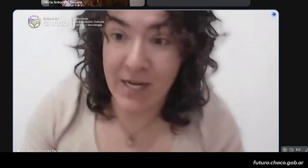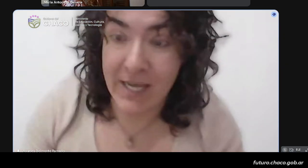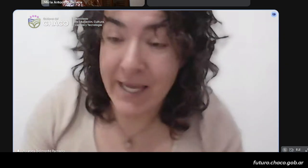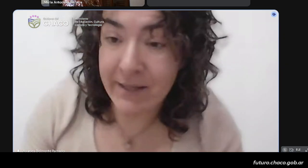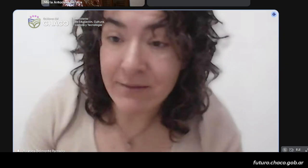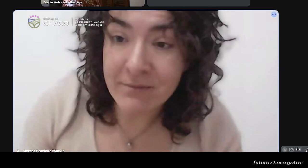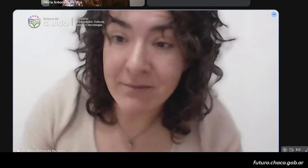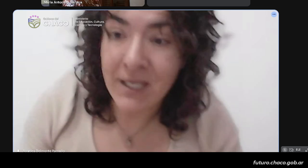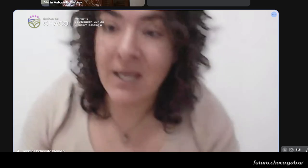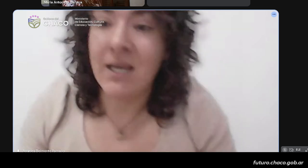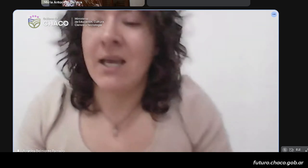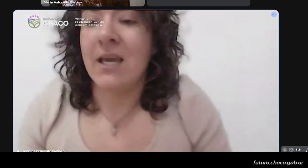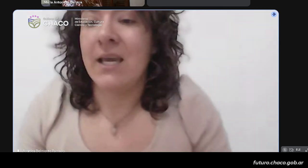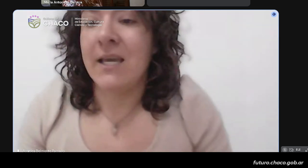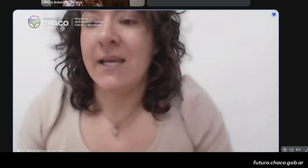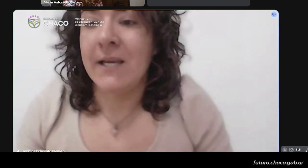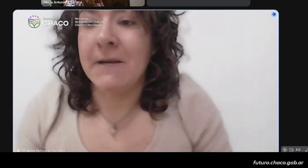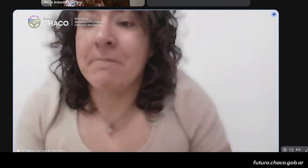los pueda leer.